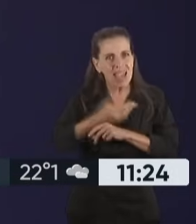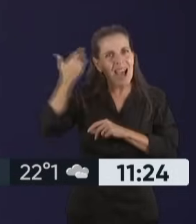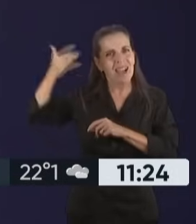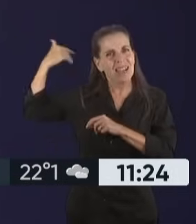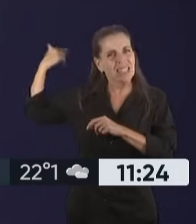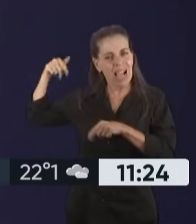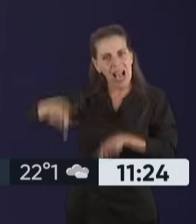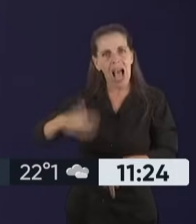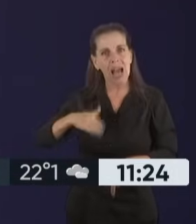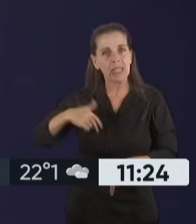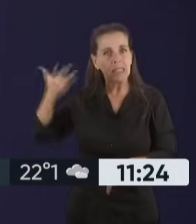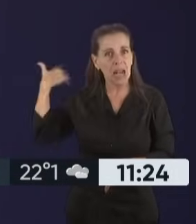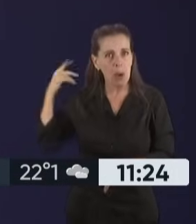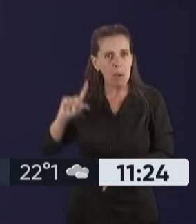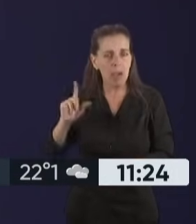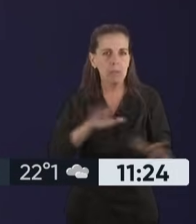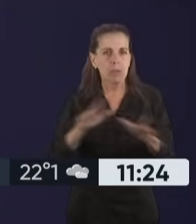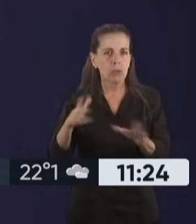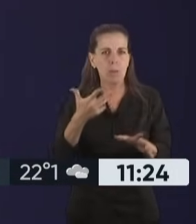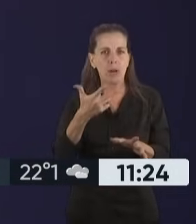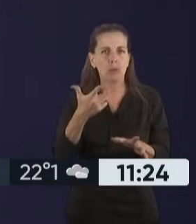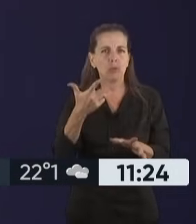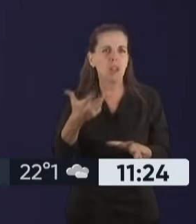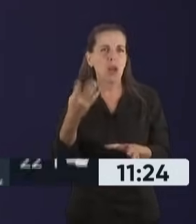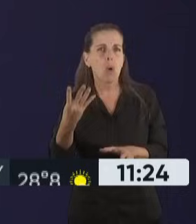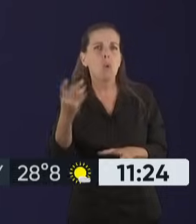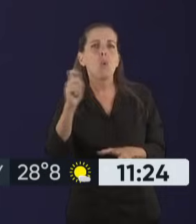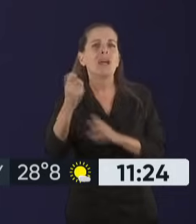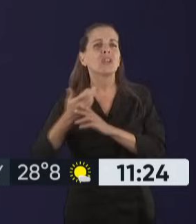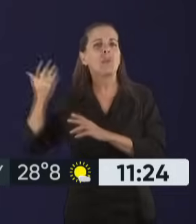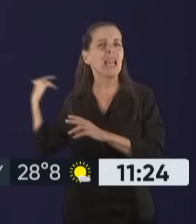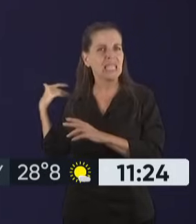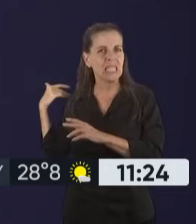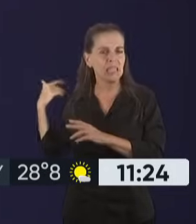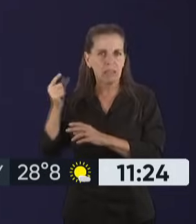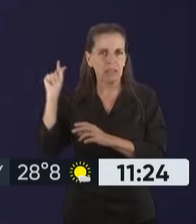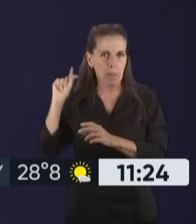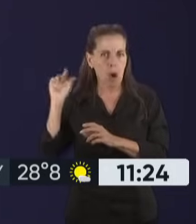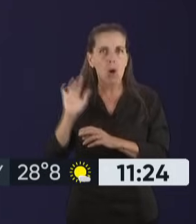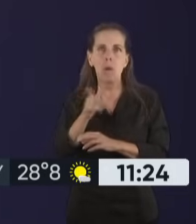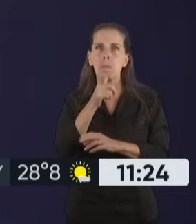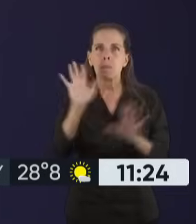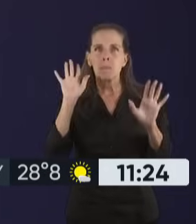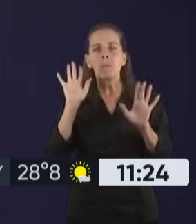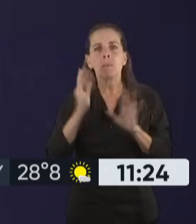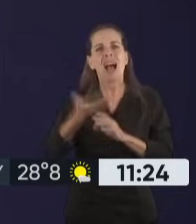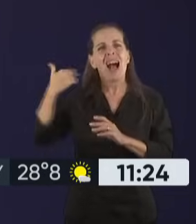Argentina. Que no fue hace tanto, fue hace 2 o 3 o 4 meses, ¿no? Un poco antes creo que del